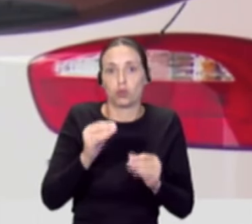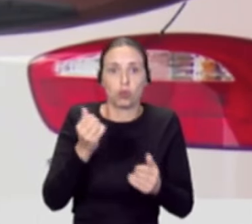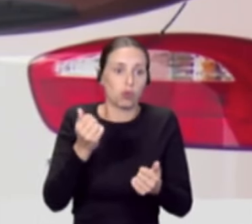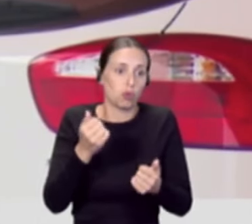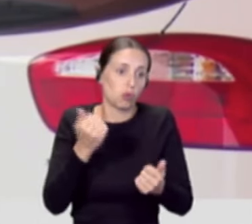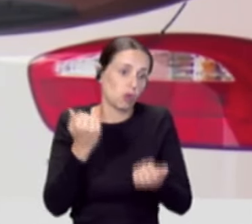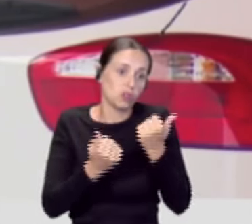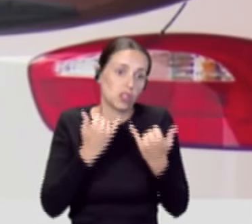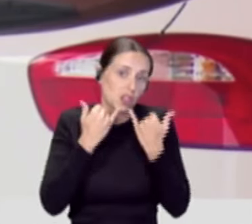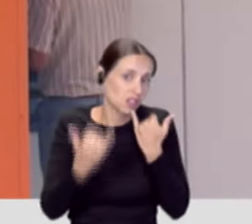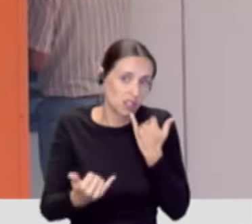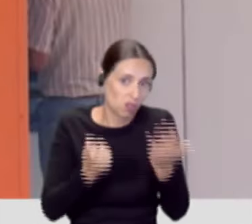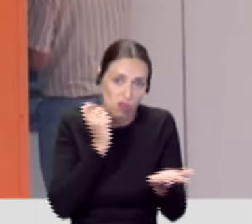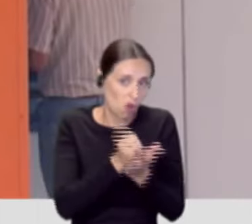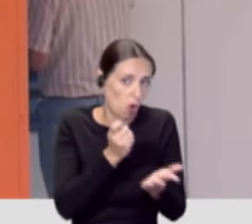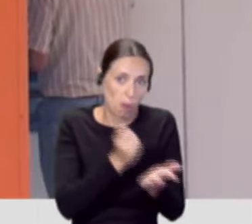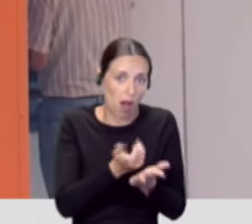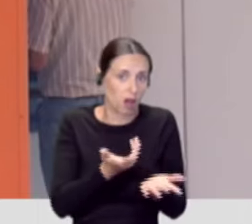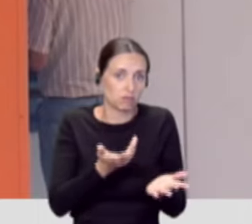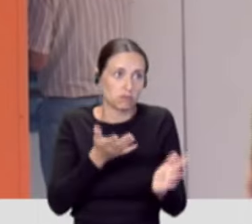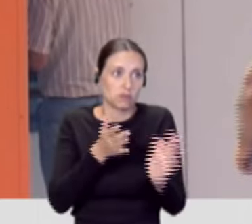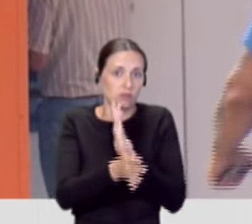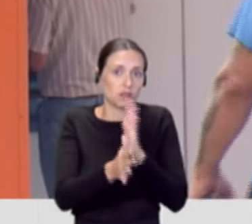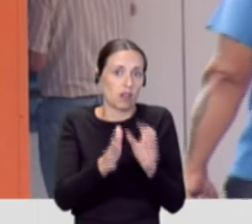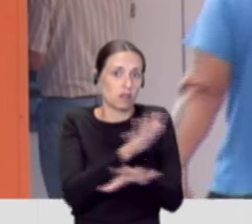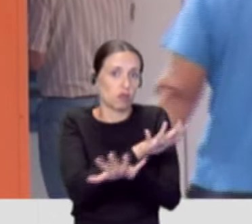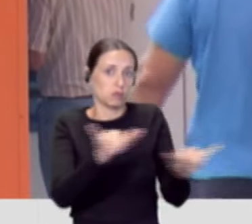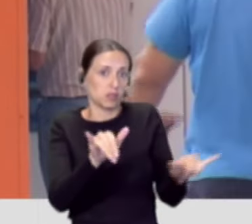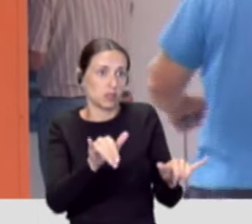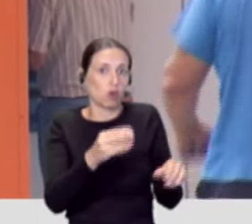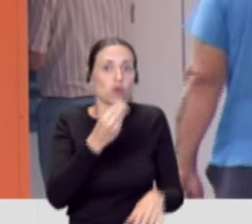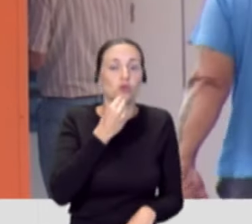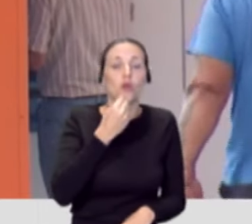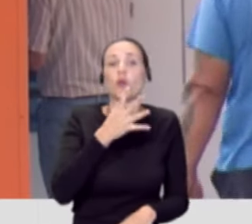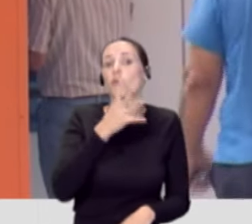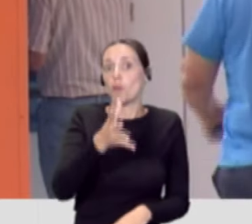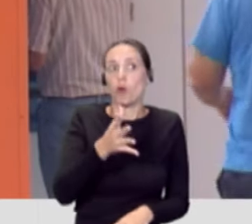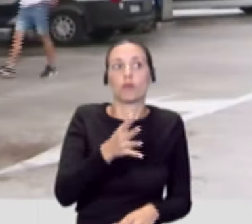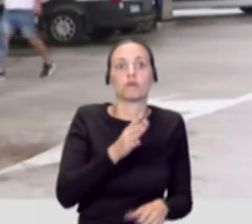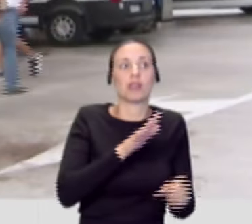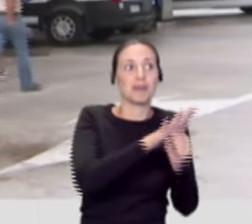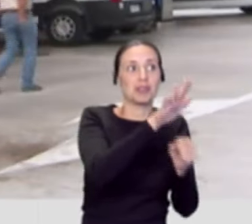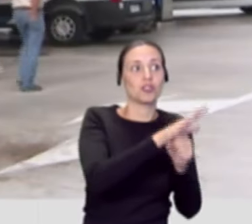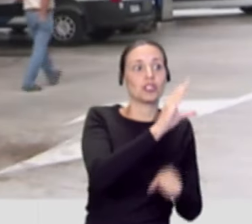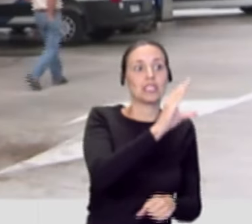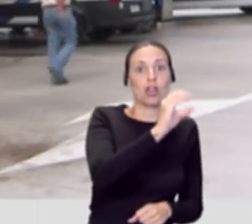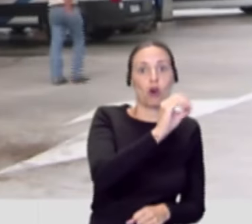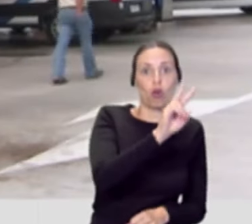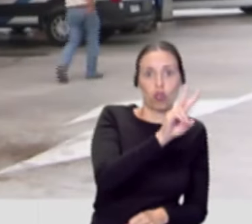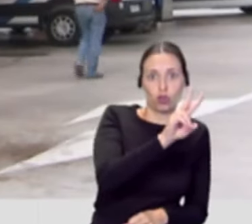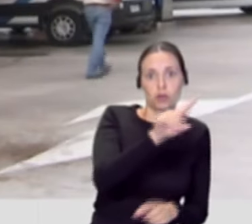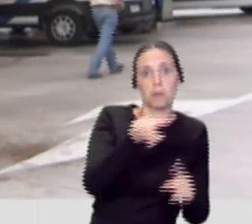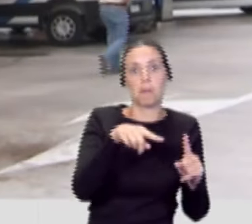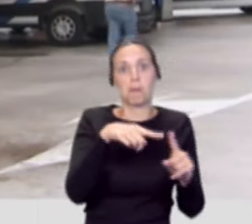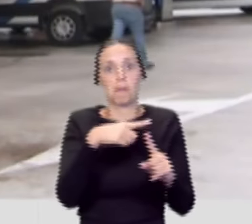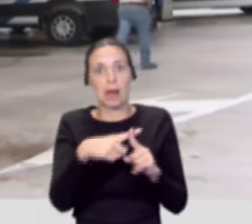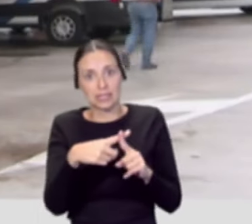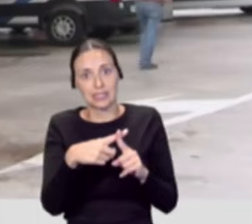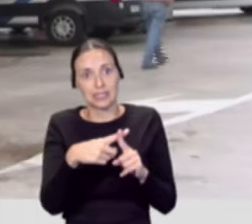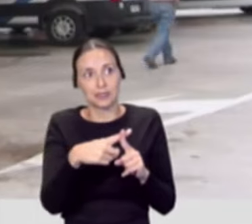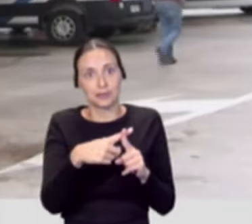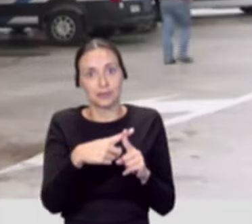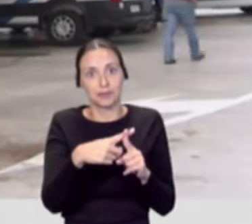consumo. Y es lógico porque hay una relación causa-efecto entre la emisión de CO2 y esa fijación que